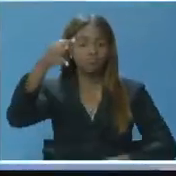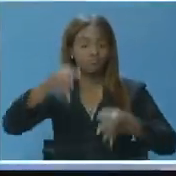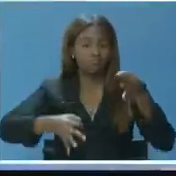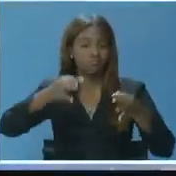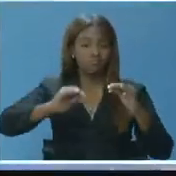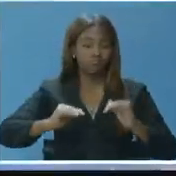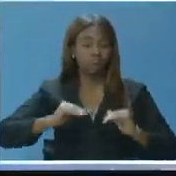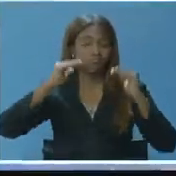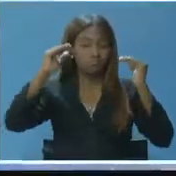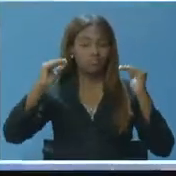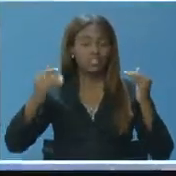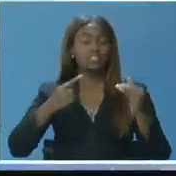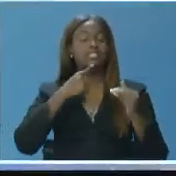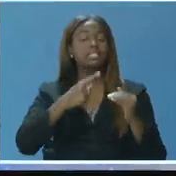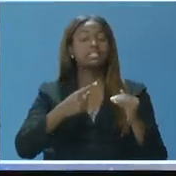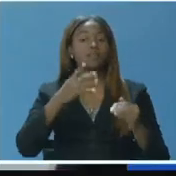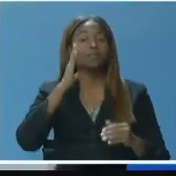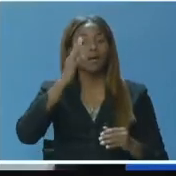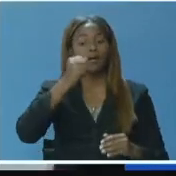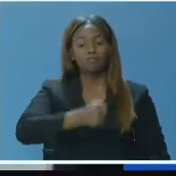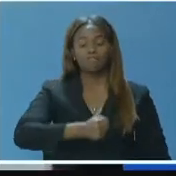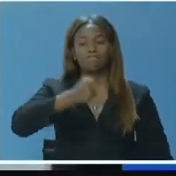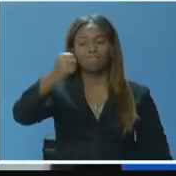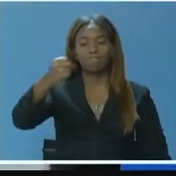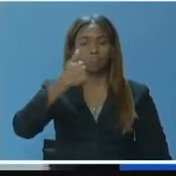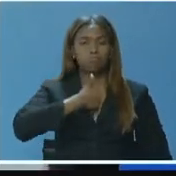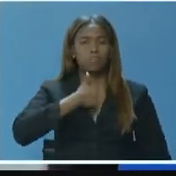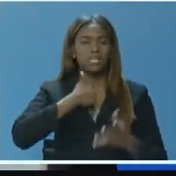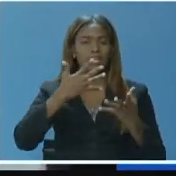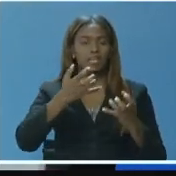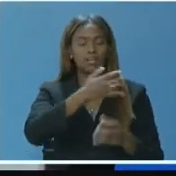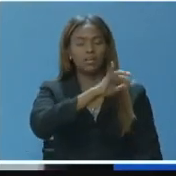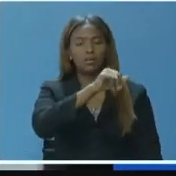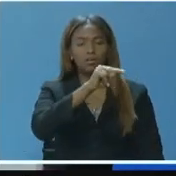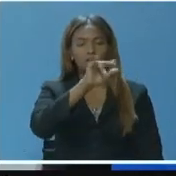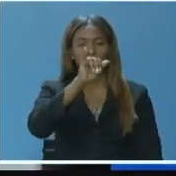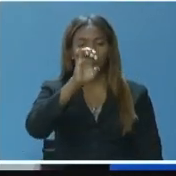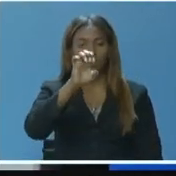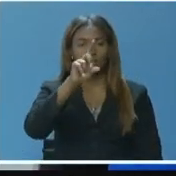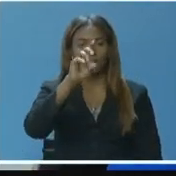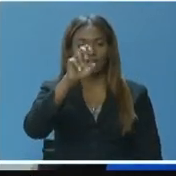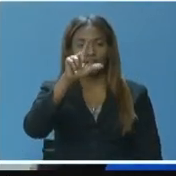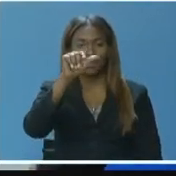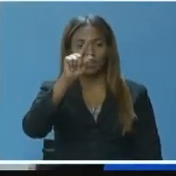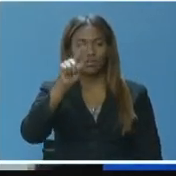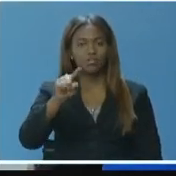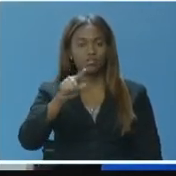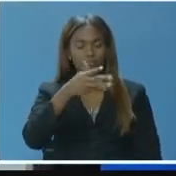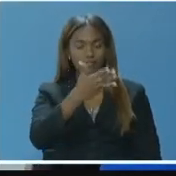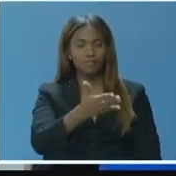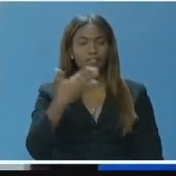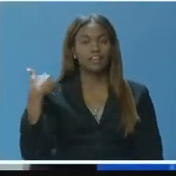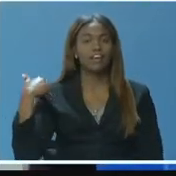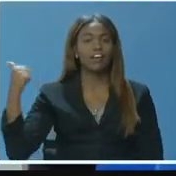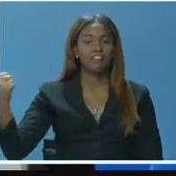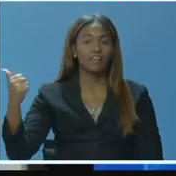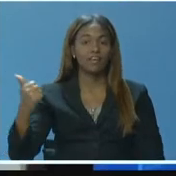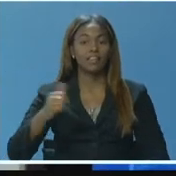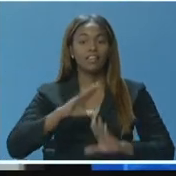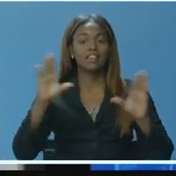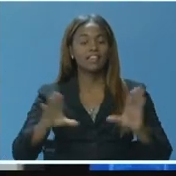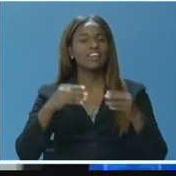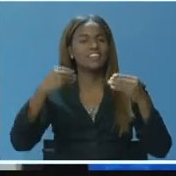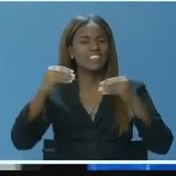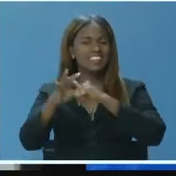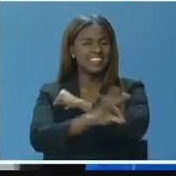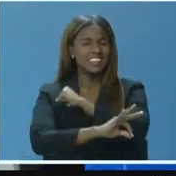de Justicia aceptó la extradición voluntaria de Juan José de la Cruz Morales, alias Wander o El Don, jefe de la operación de